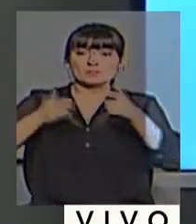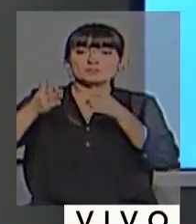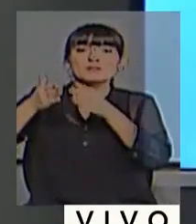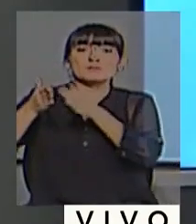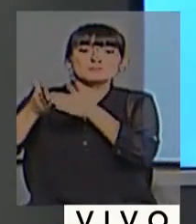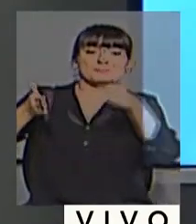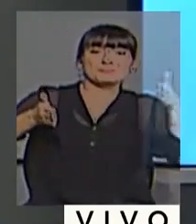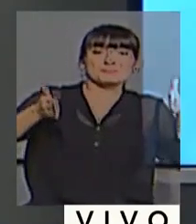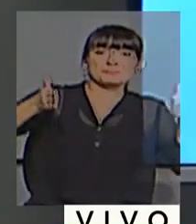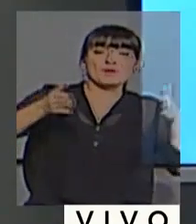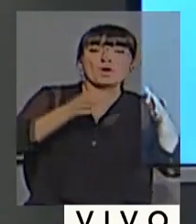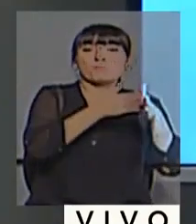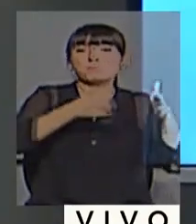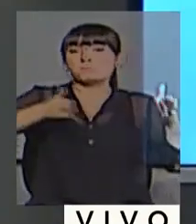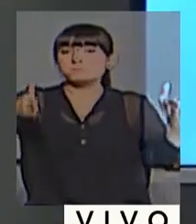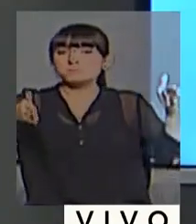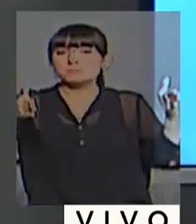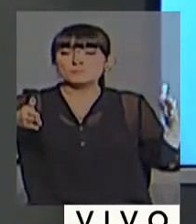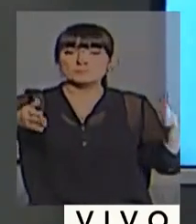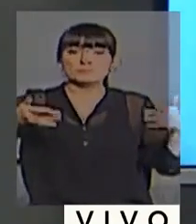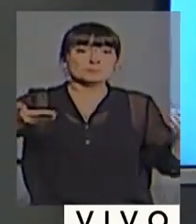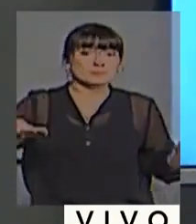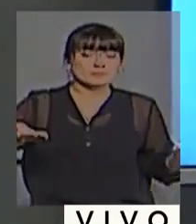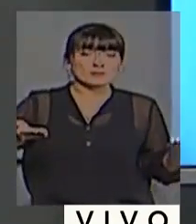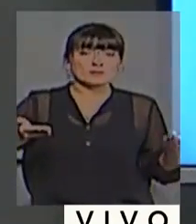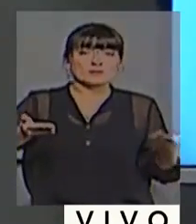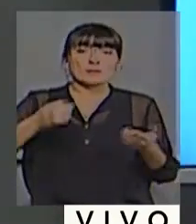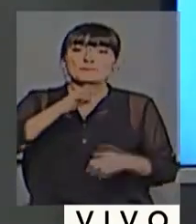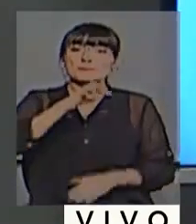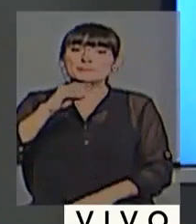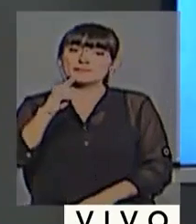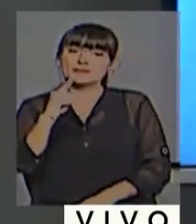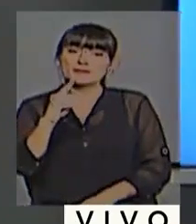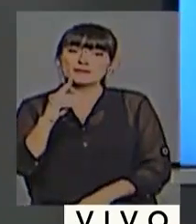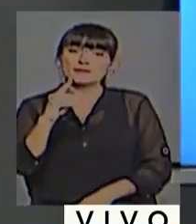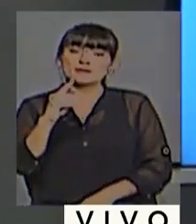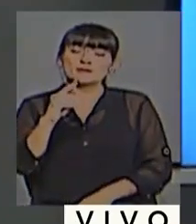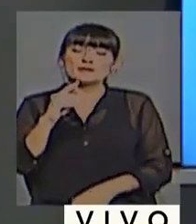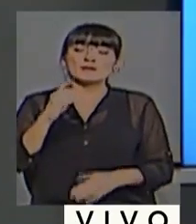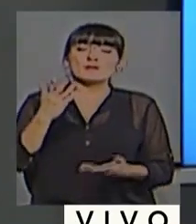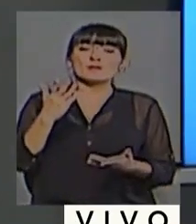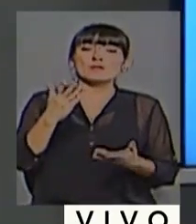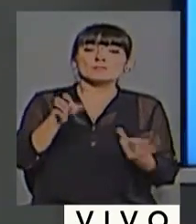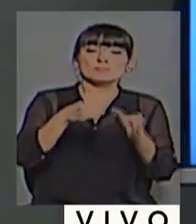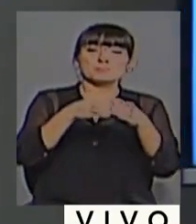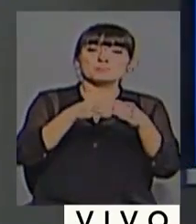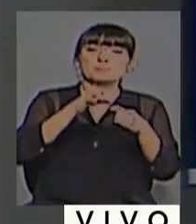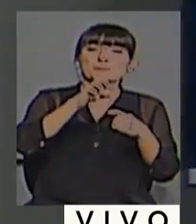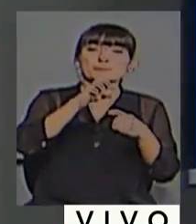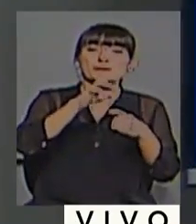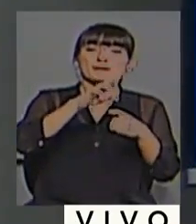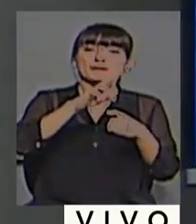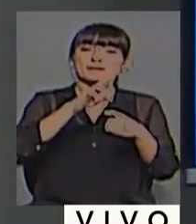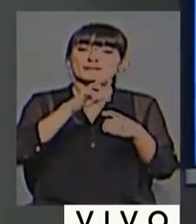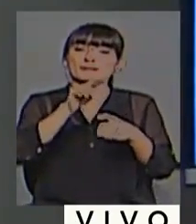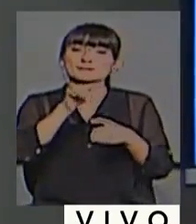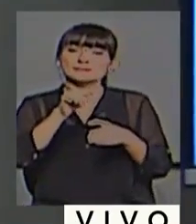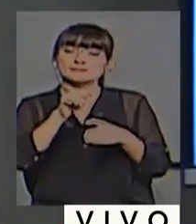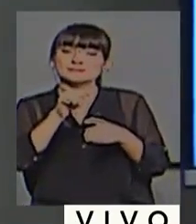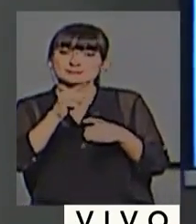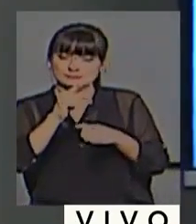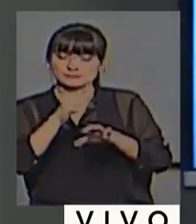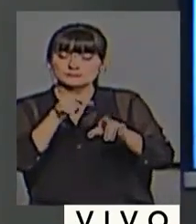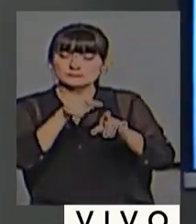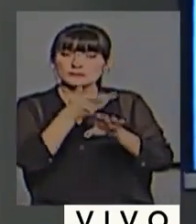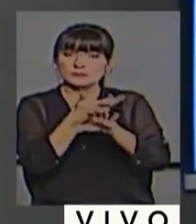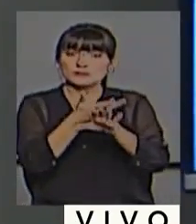también con la izquierda también se desplaza a través del PPD y del Partido Radical Socialdemócrata hacia el centro. Por lo tanto, todos intentan